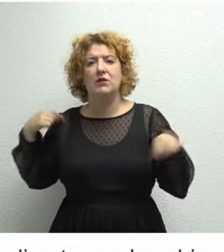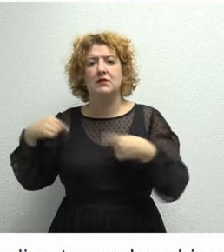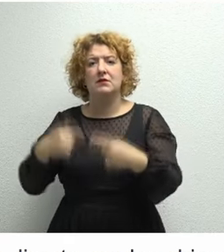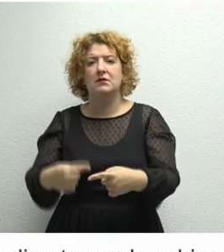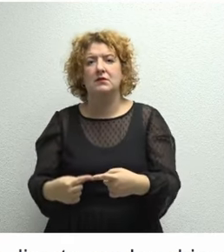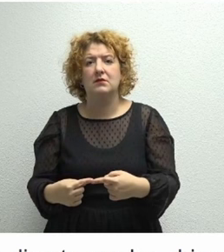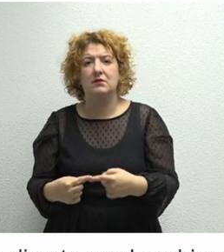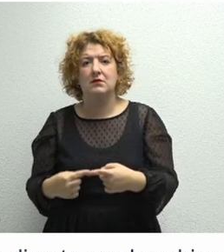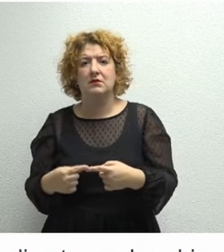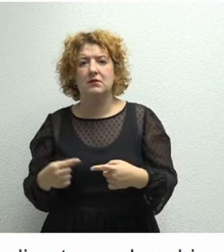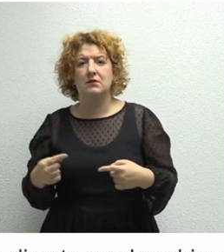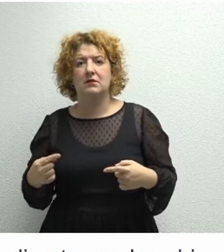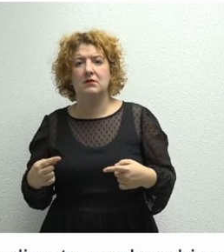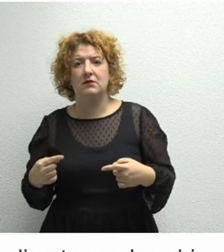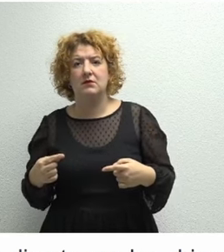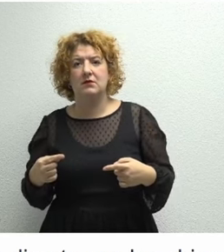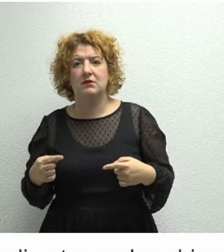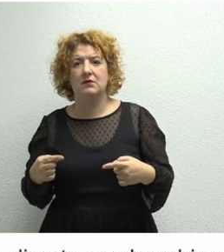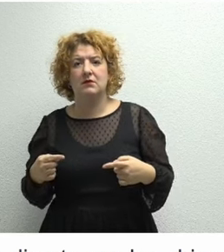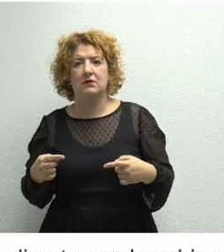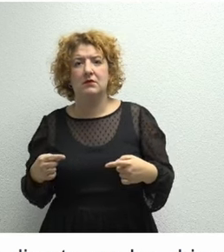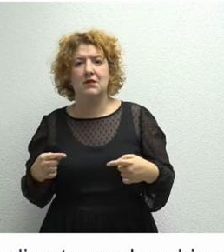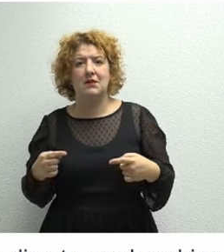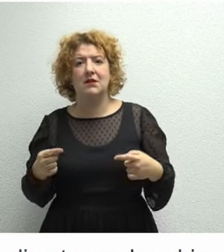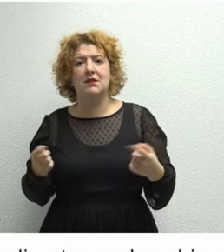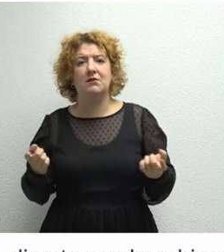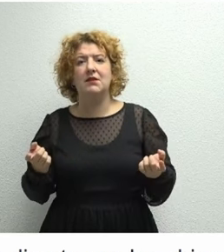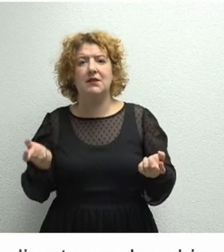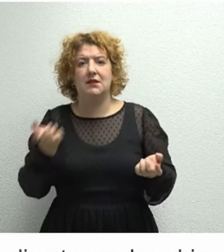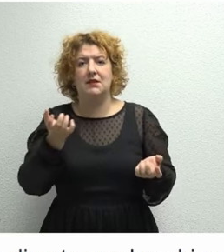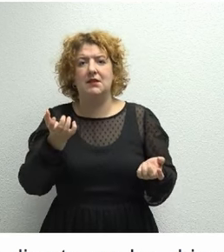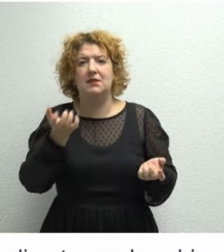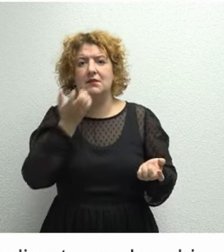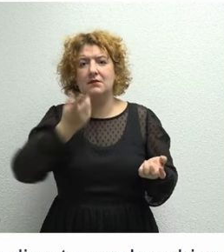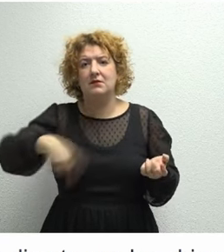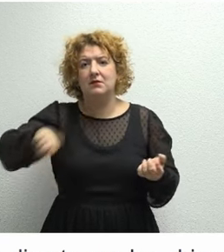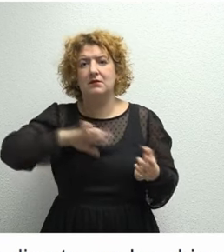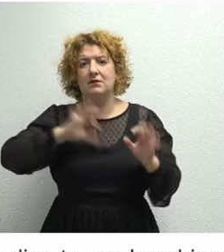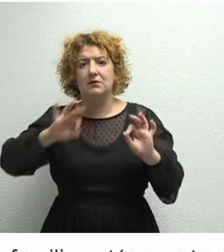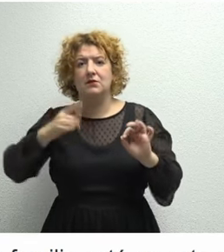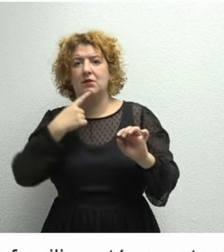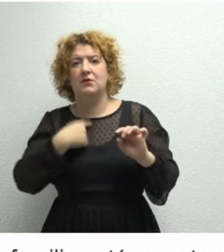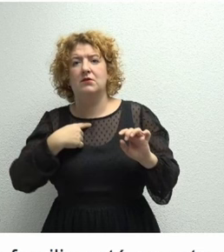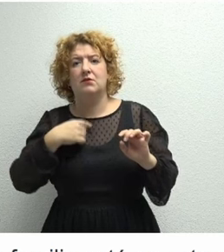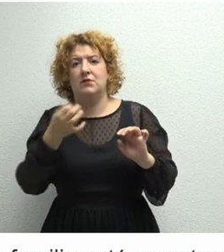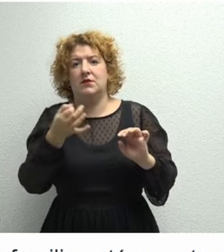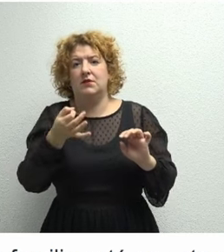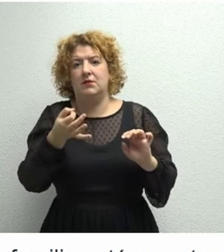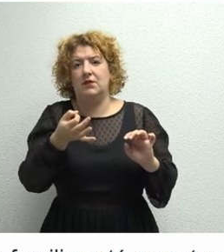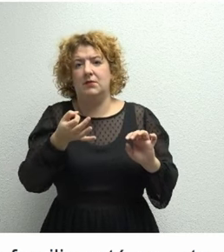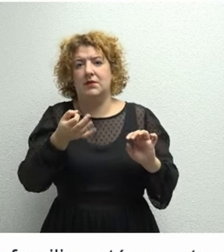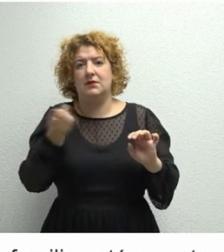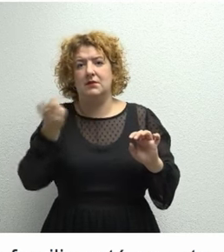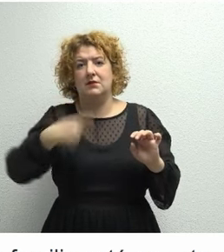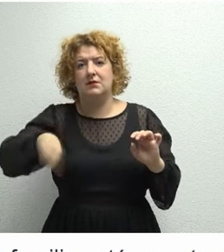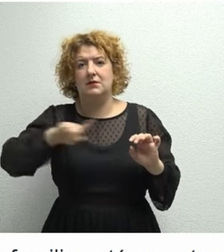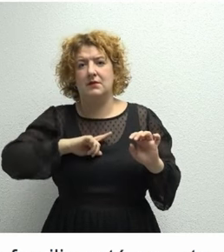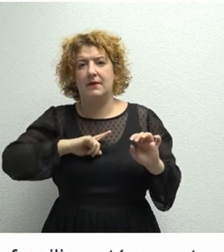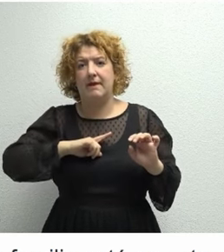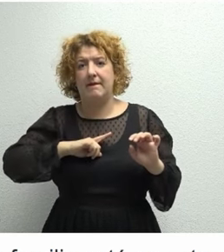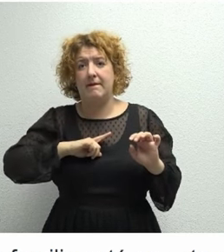la cita llega a casa y pues si la familia nos lo dice fenomenal si no lo sabemos Pues hay